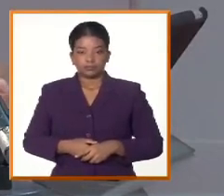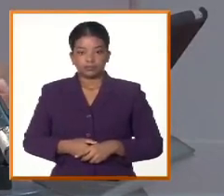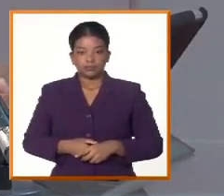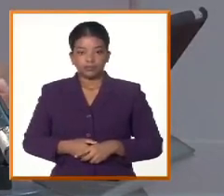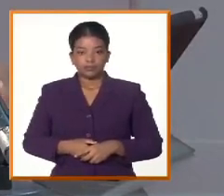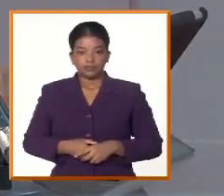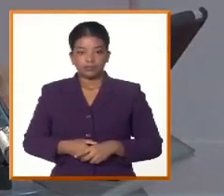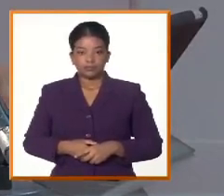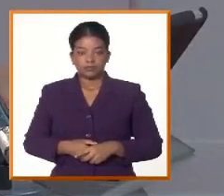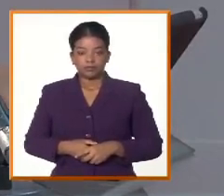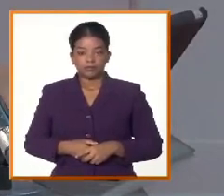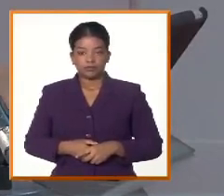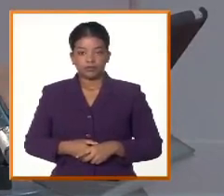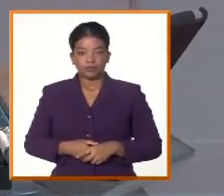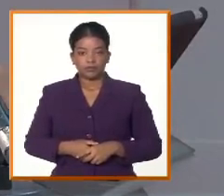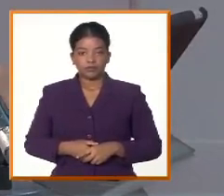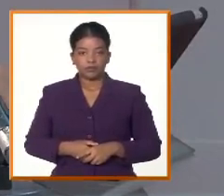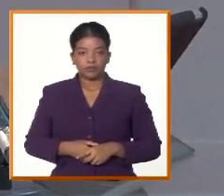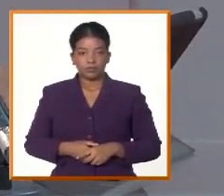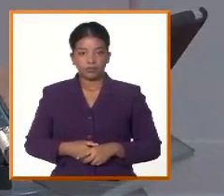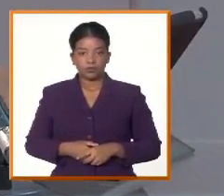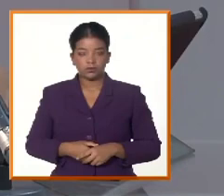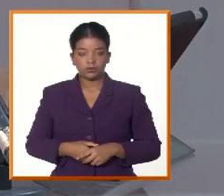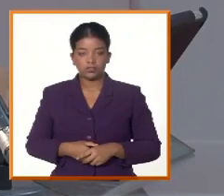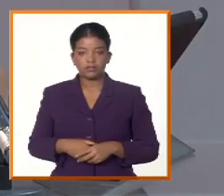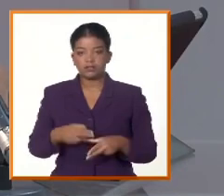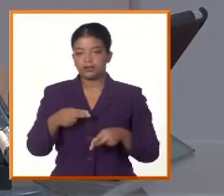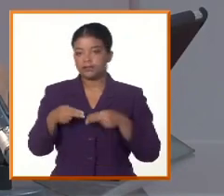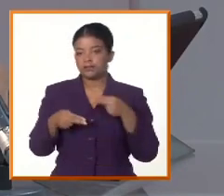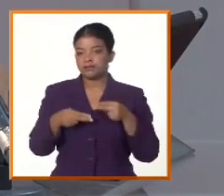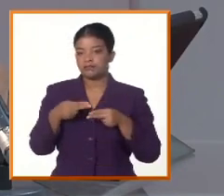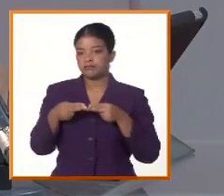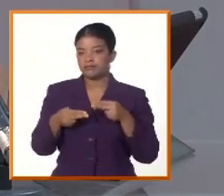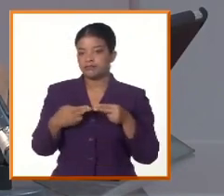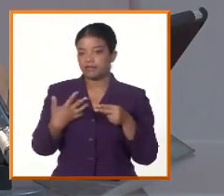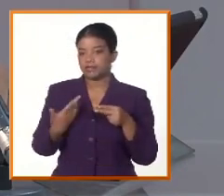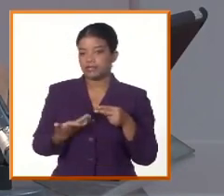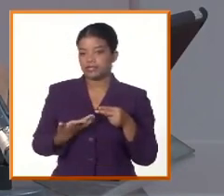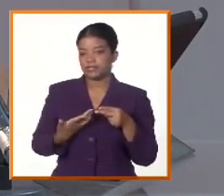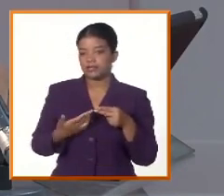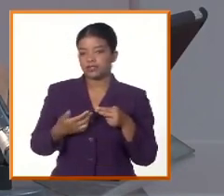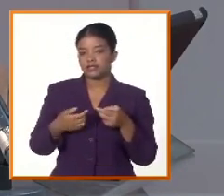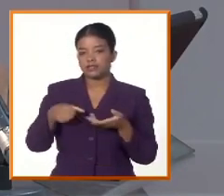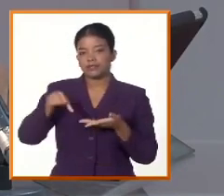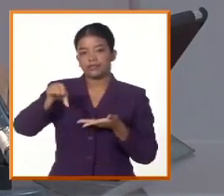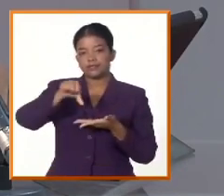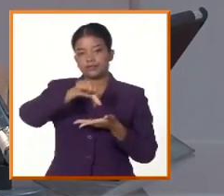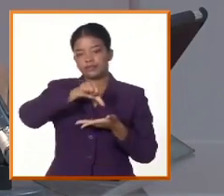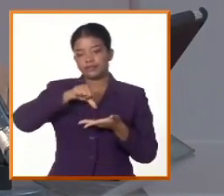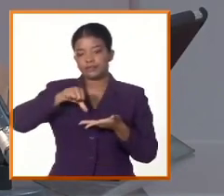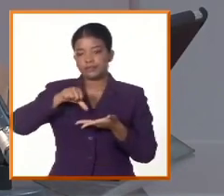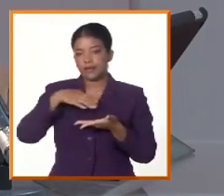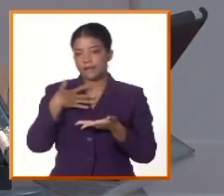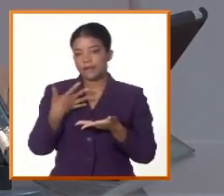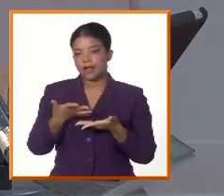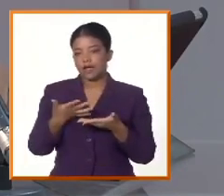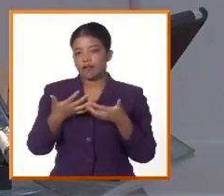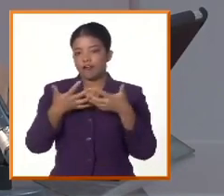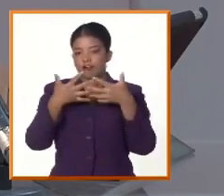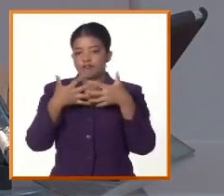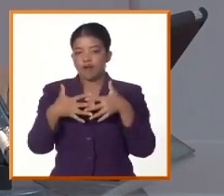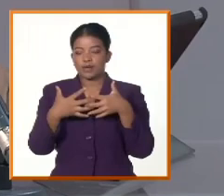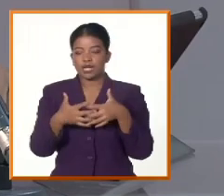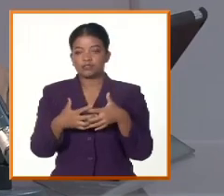mexol en el desarrollo de incipiente para el crecimiento del tema de la fabricación de